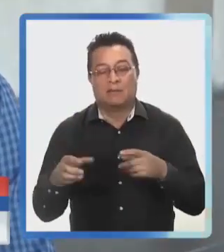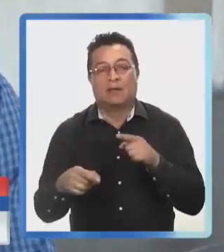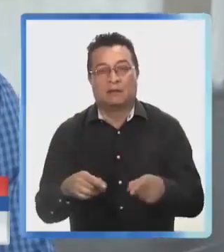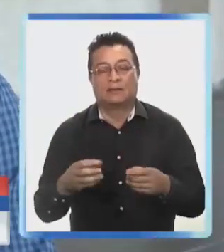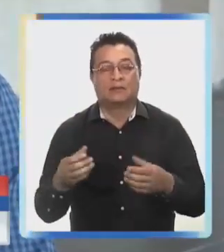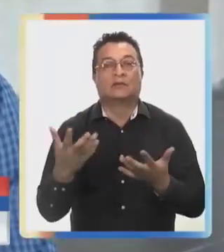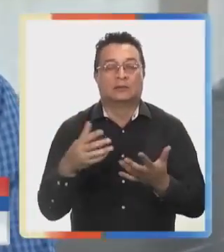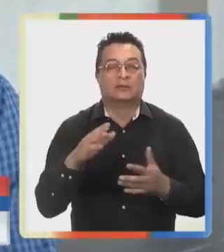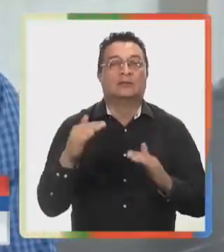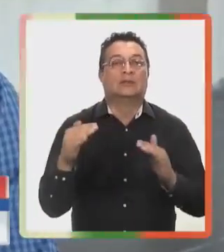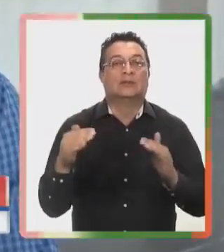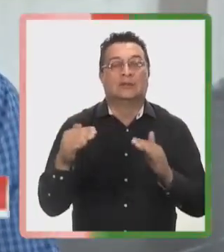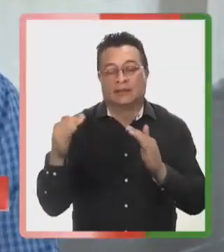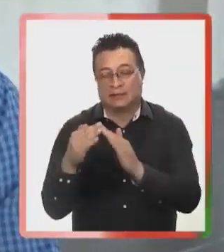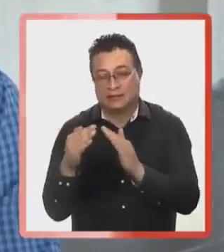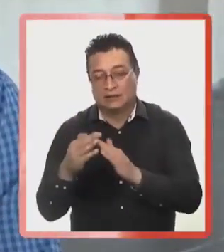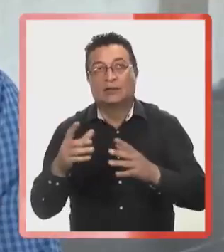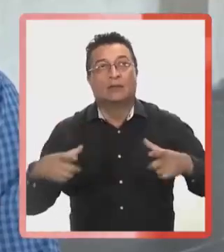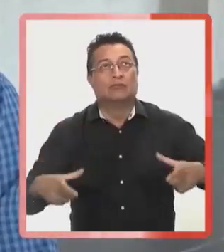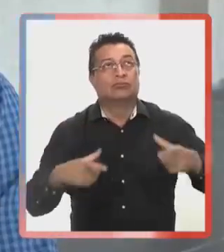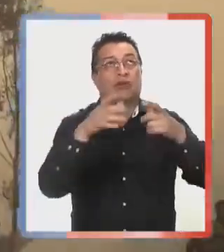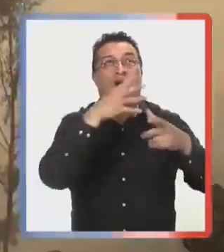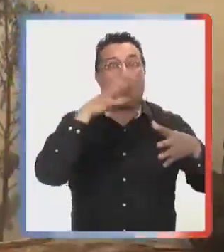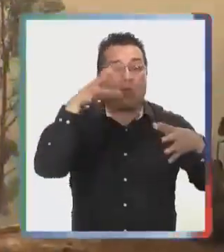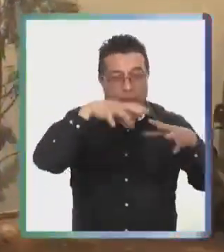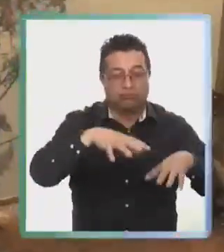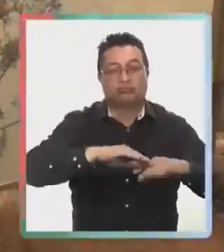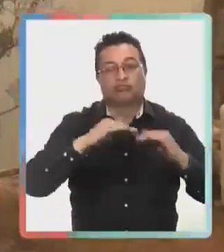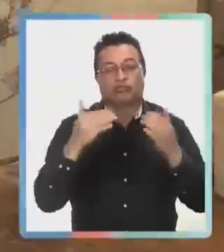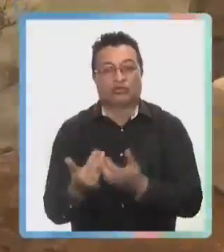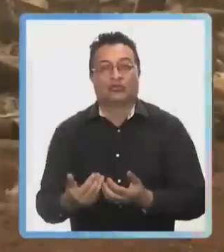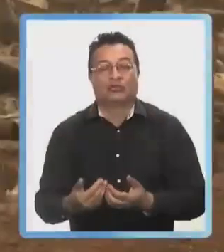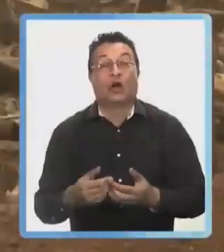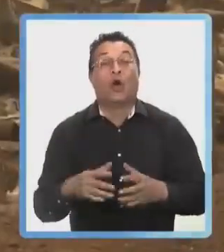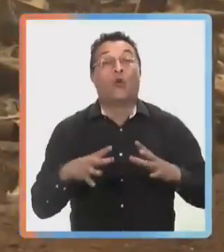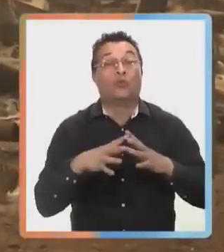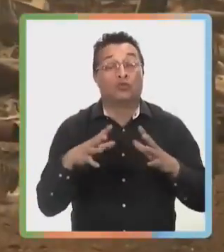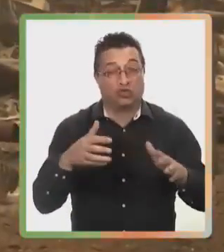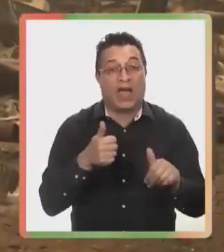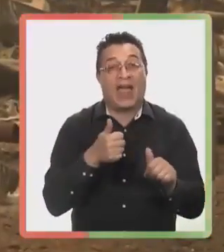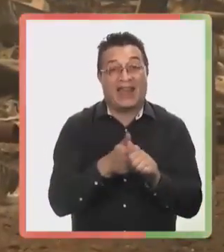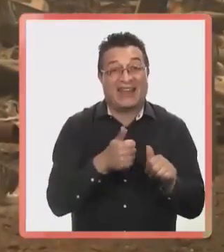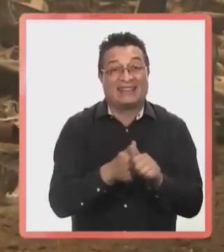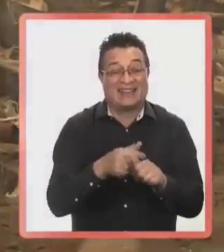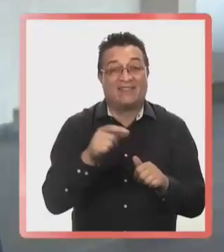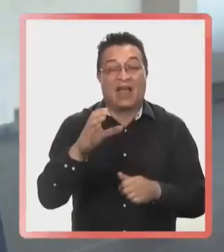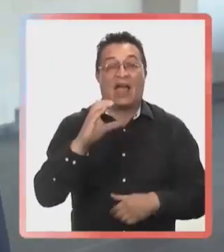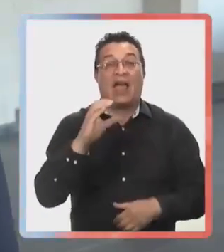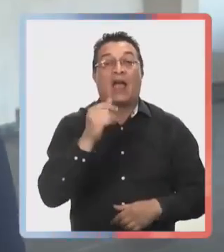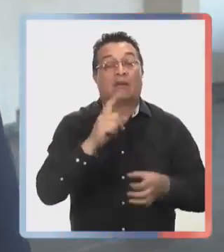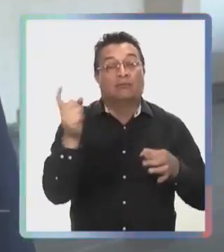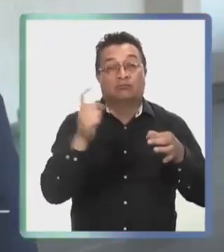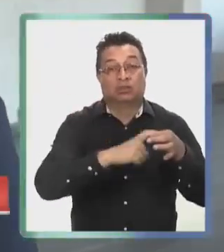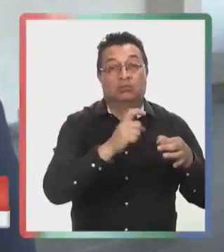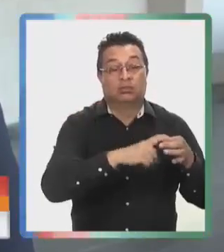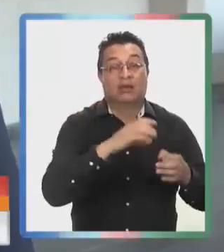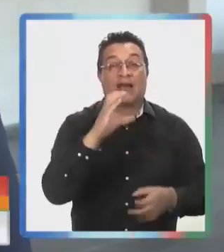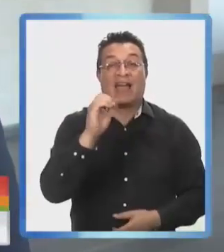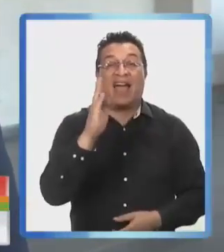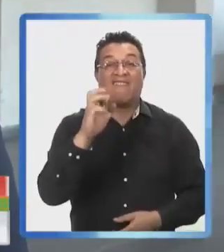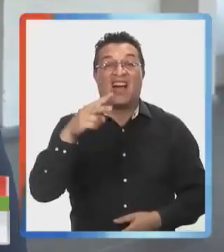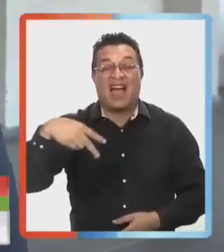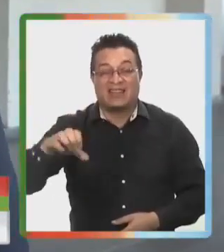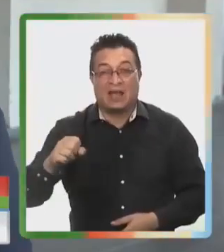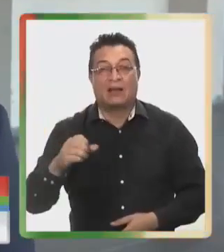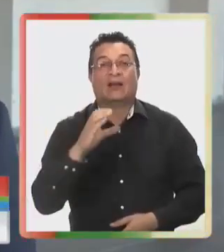que en este caso son sus plantas, sus estanques. Perdieron muchas reservas de cabañas, de lugares